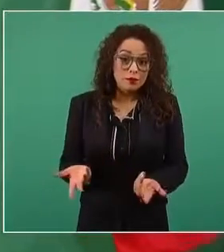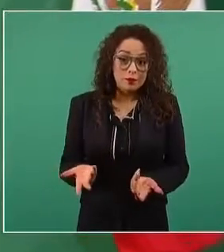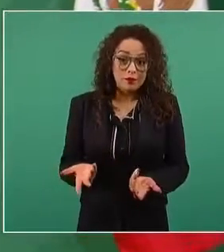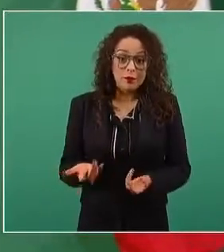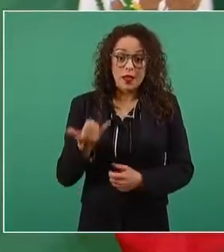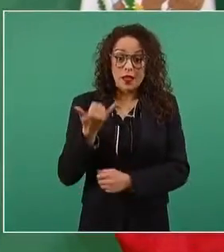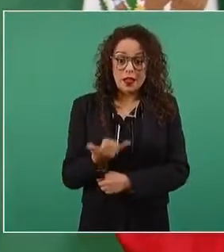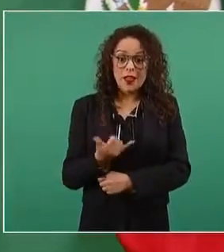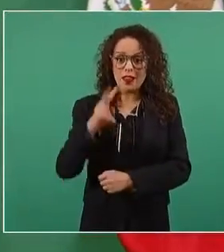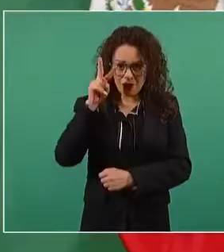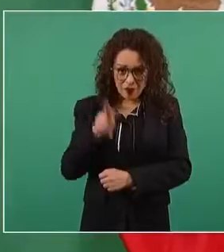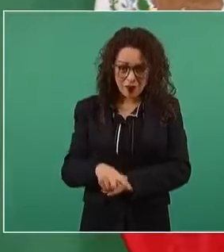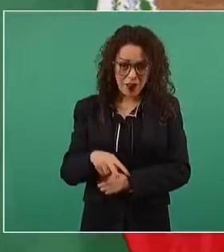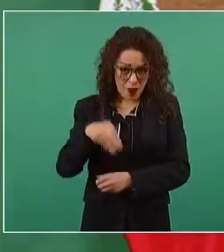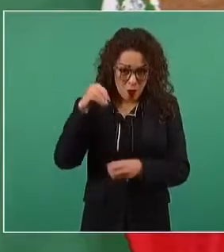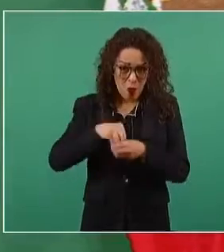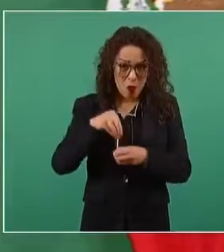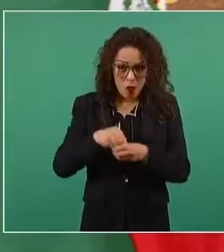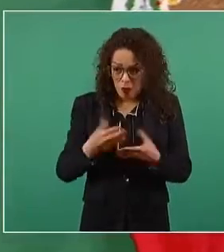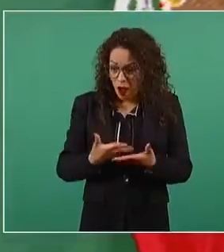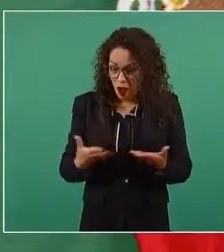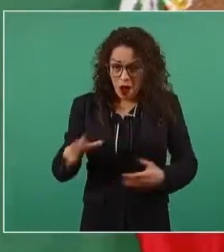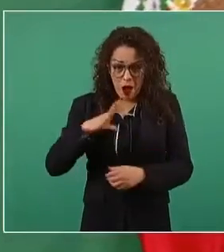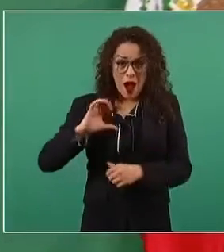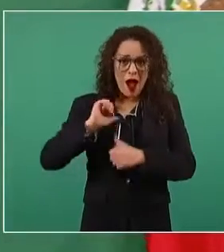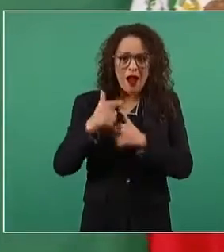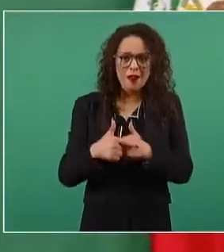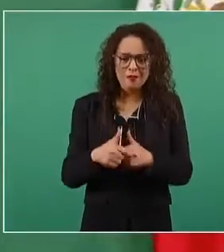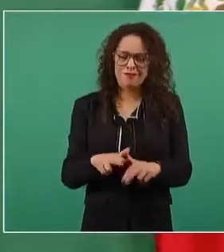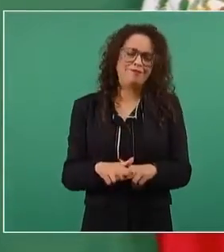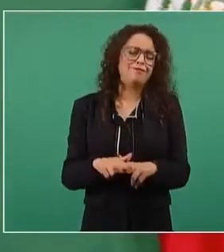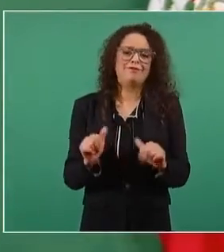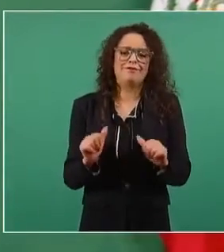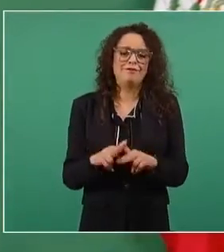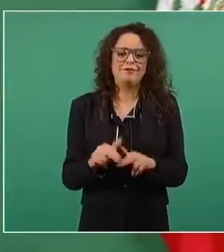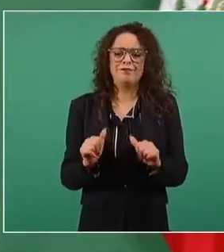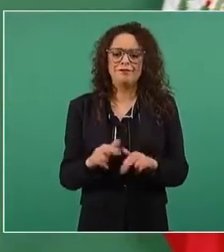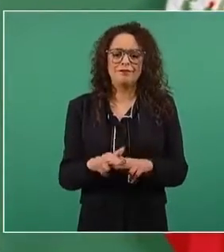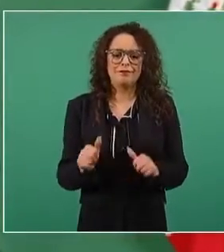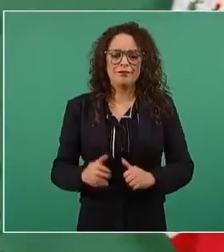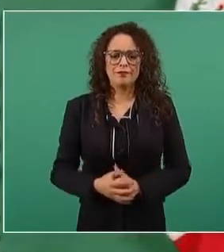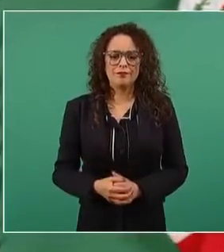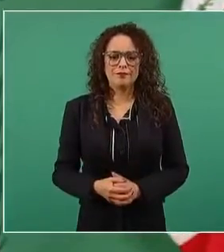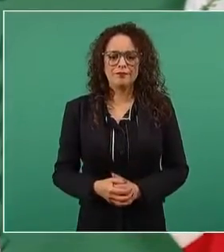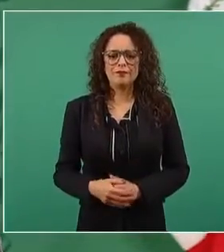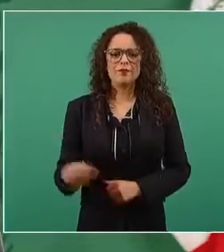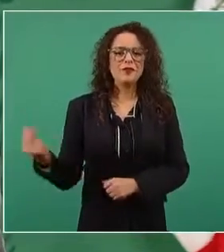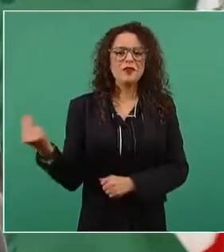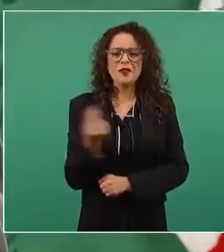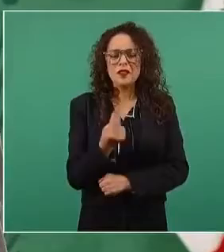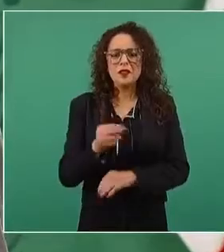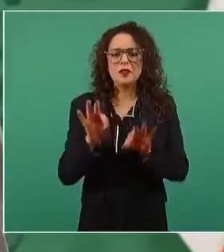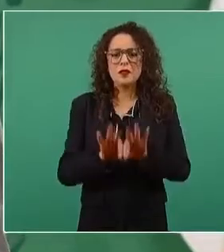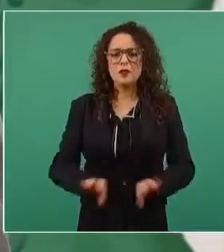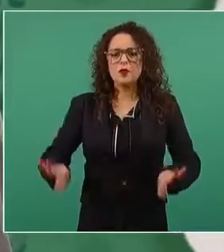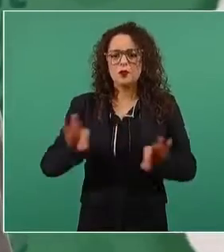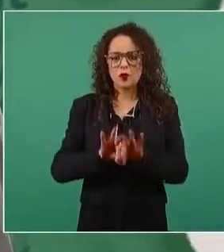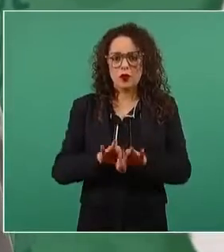no hay nada que ocultar. Hay que hacer cada vez más pública la vida pública.